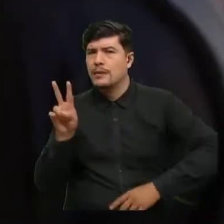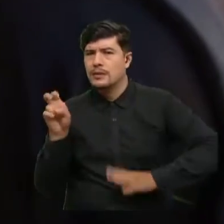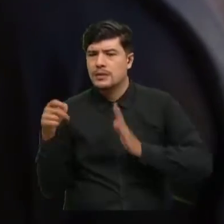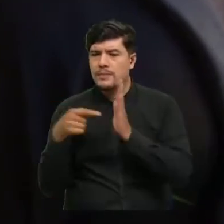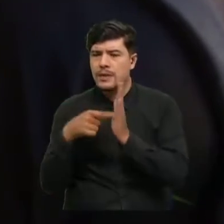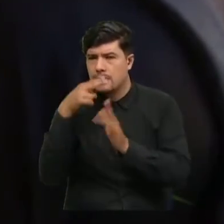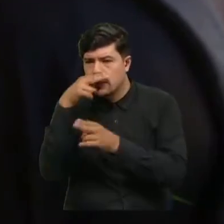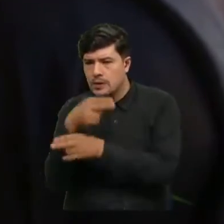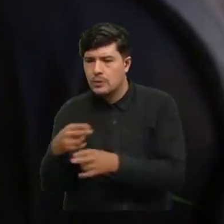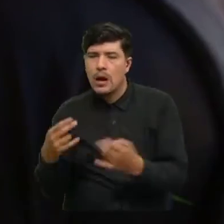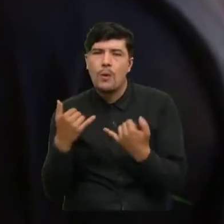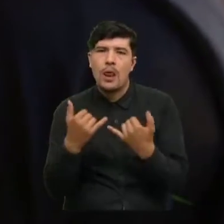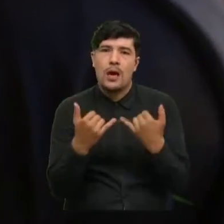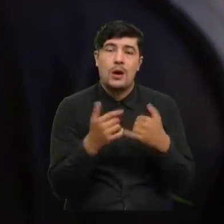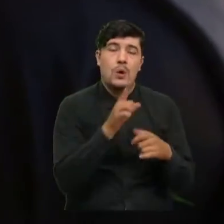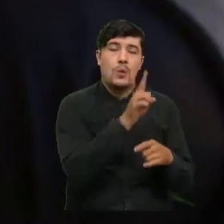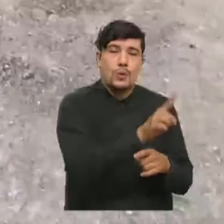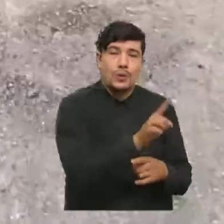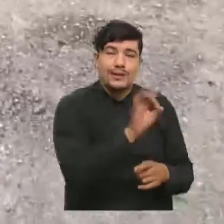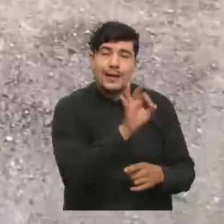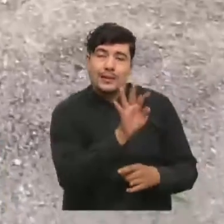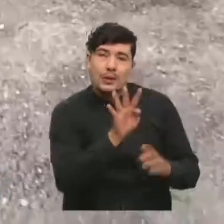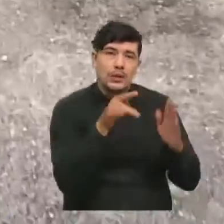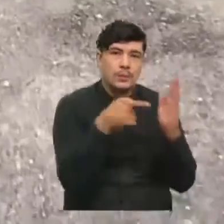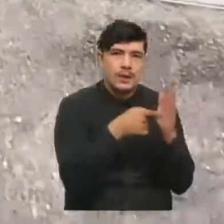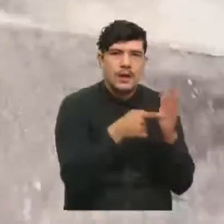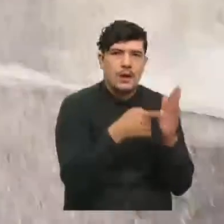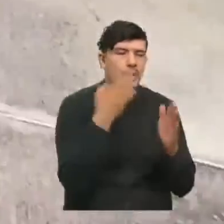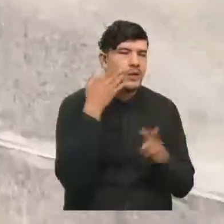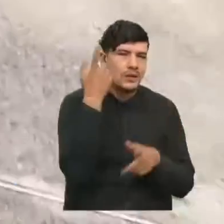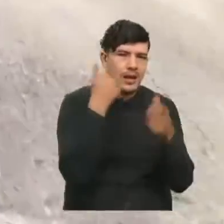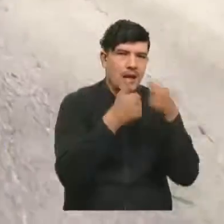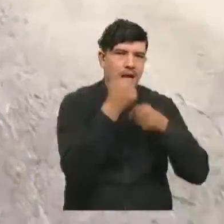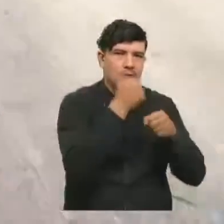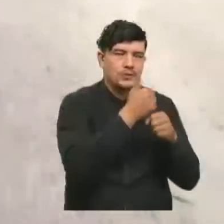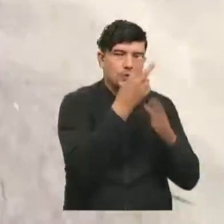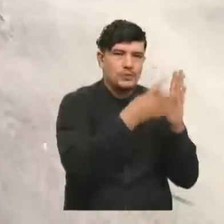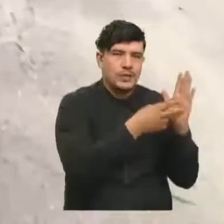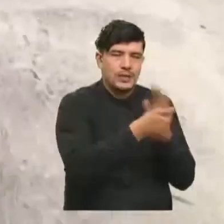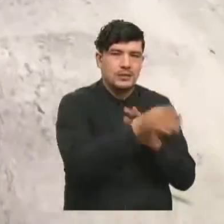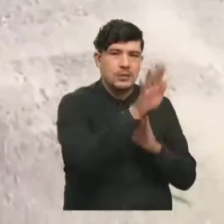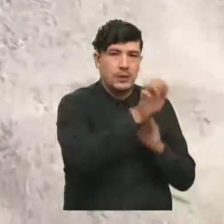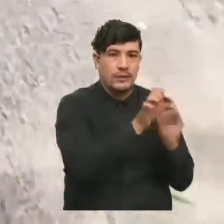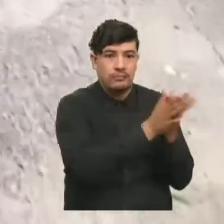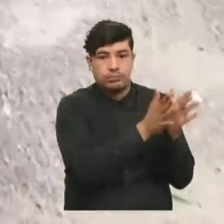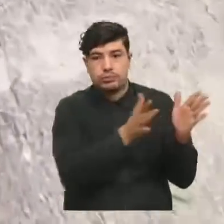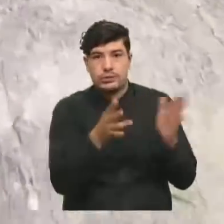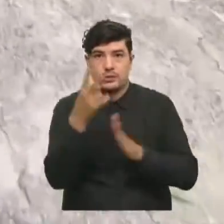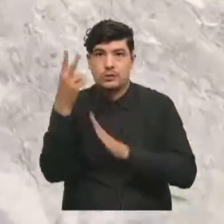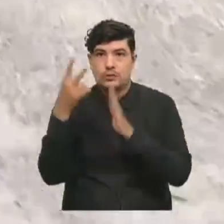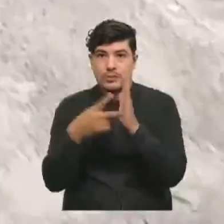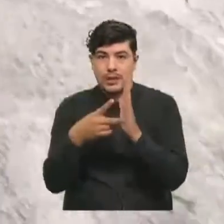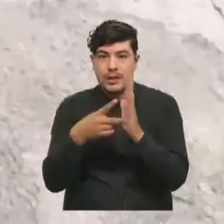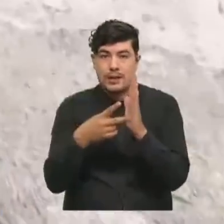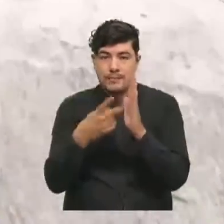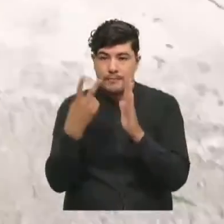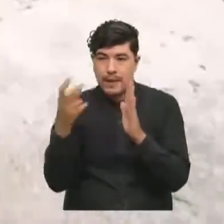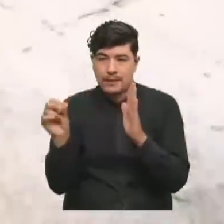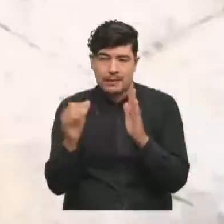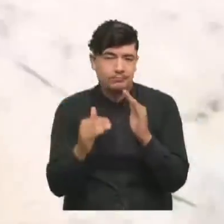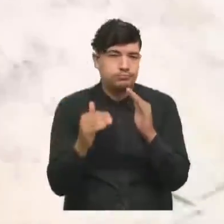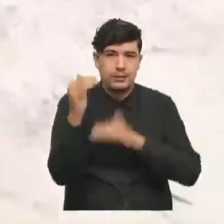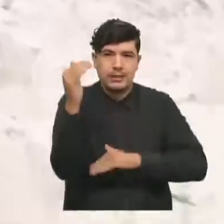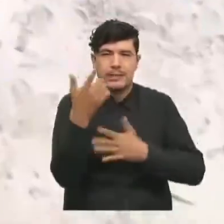a 134.000 de 2019 al 2020 a 134 mil o sea prácticamente más de 6 mil niños